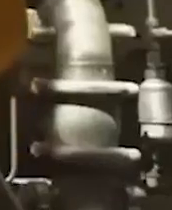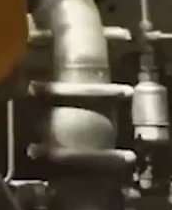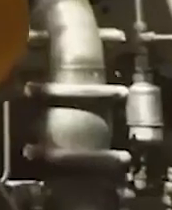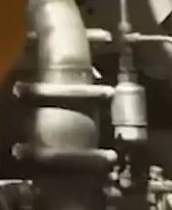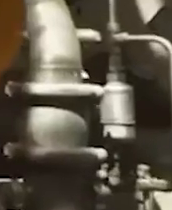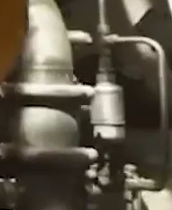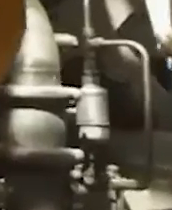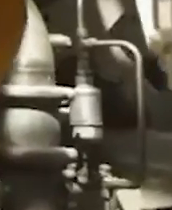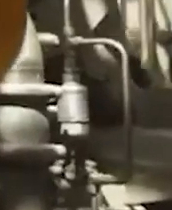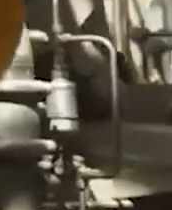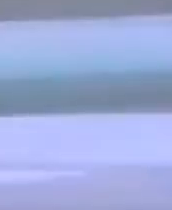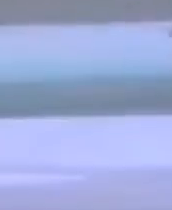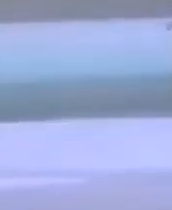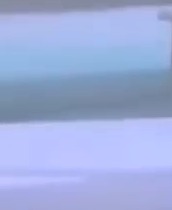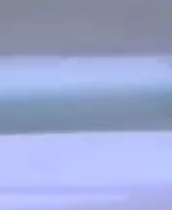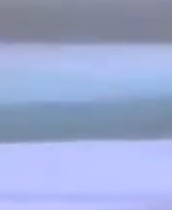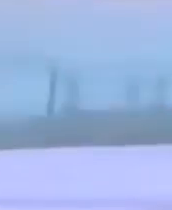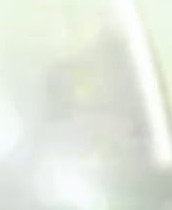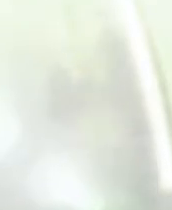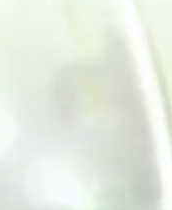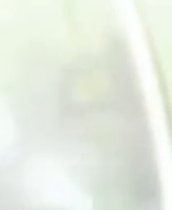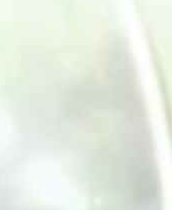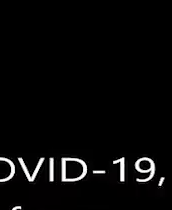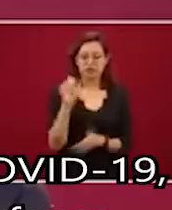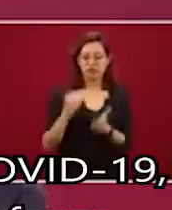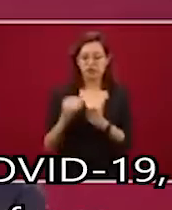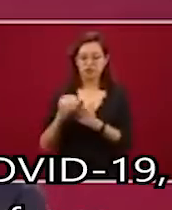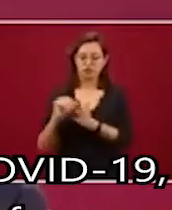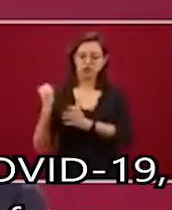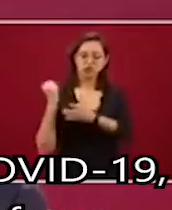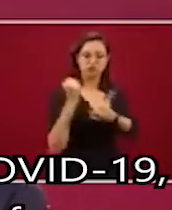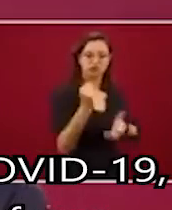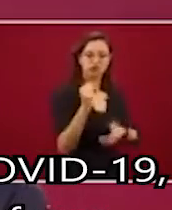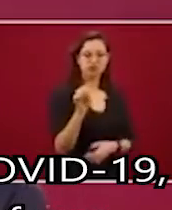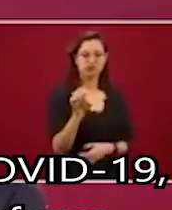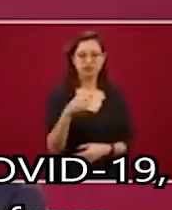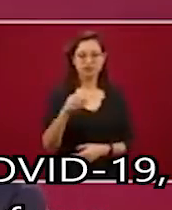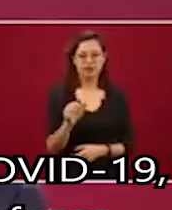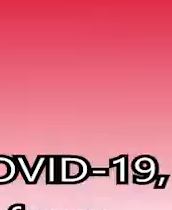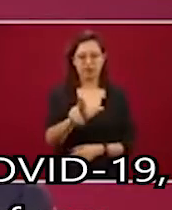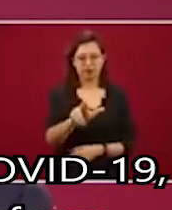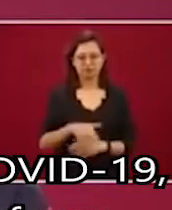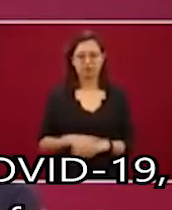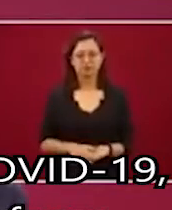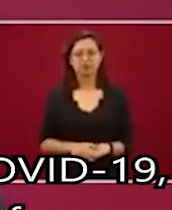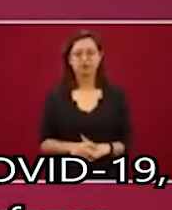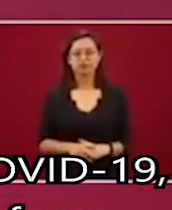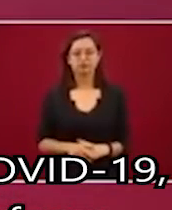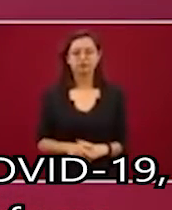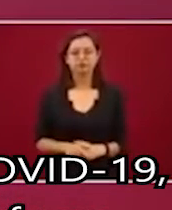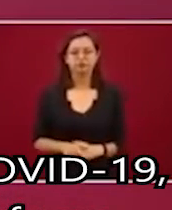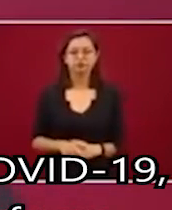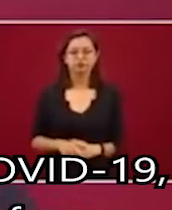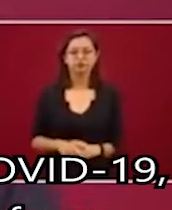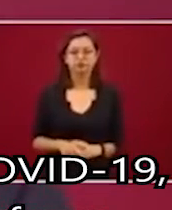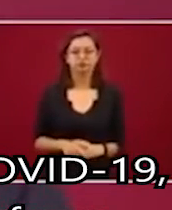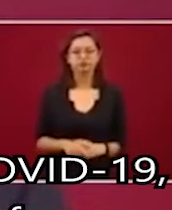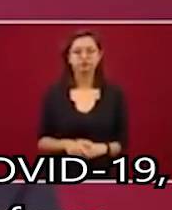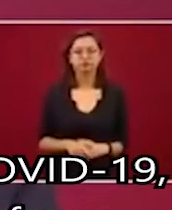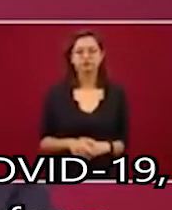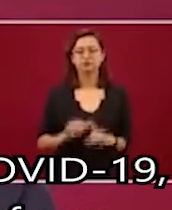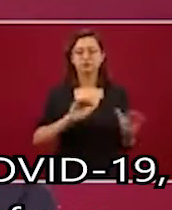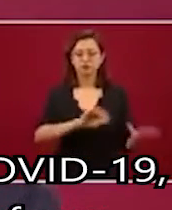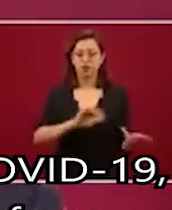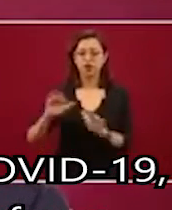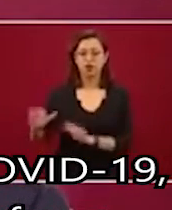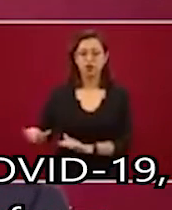gasolina a más de 17 pesos por litro. Para hacer frente a la contingencia por el COVID-19, la Secretaría de Hacienda y